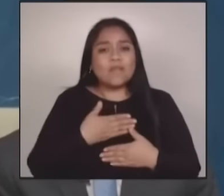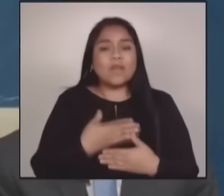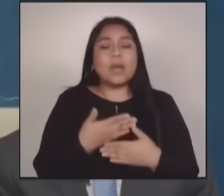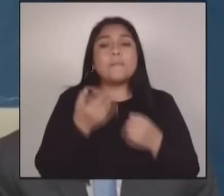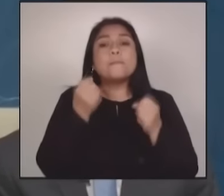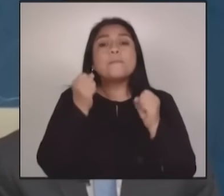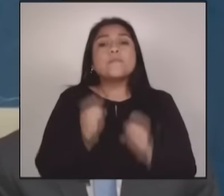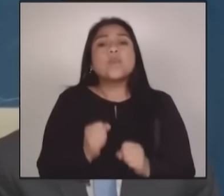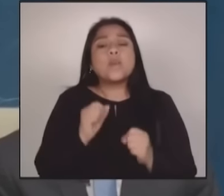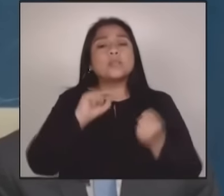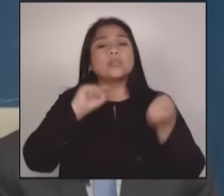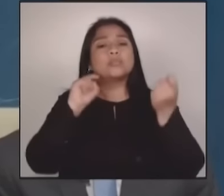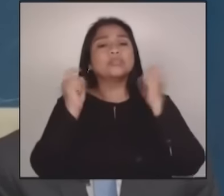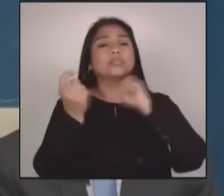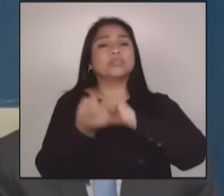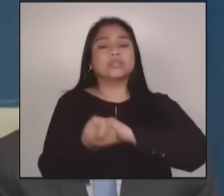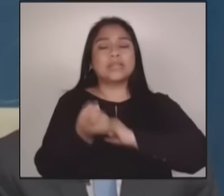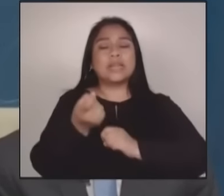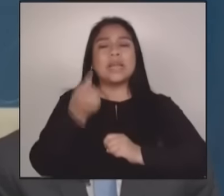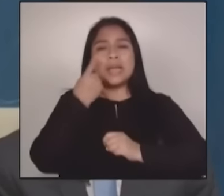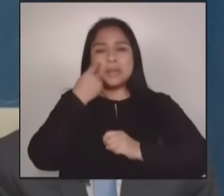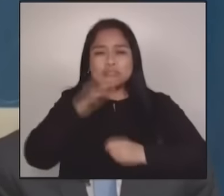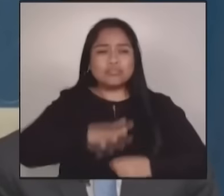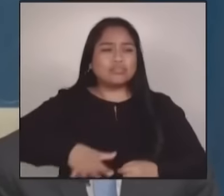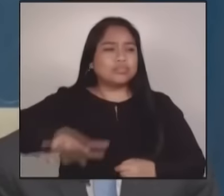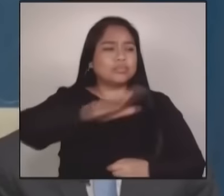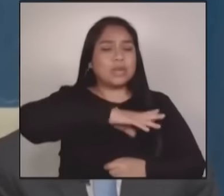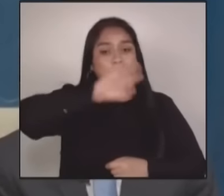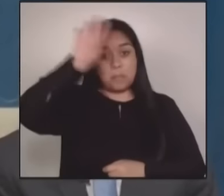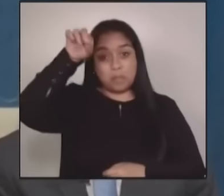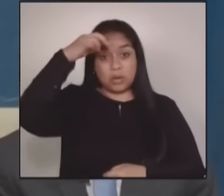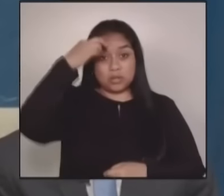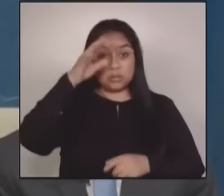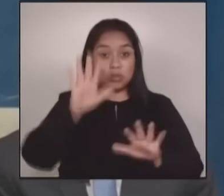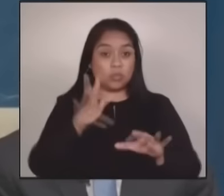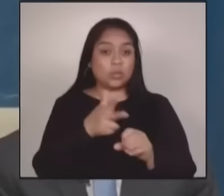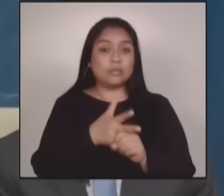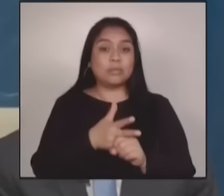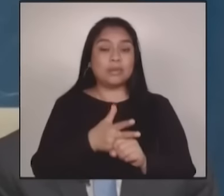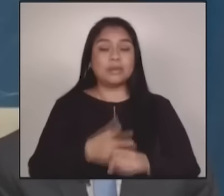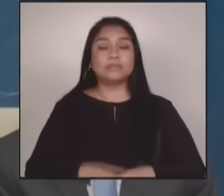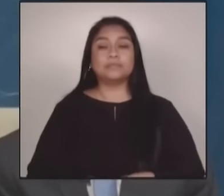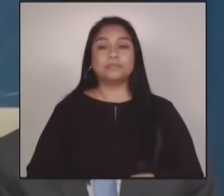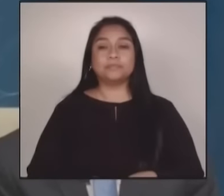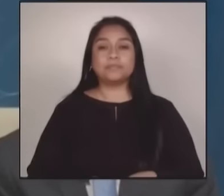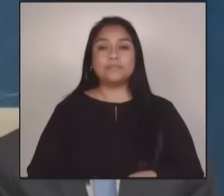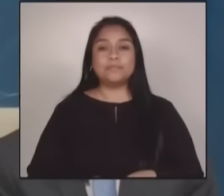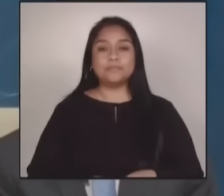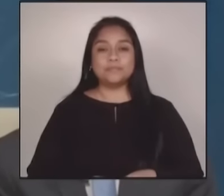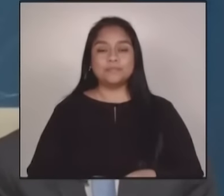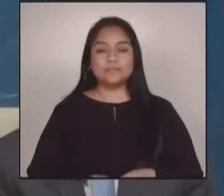podemos transformar el panorama político en Guatemala.